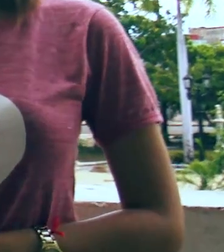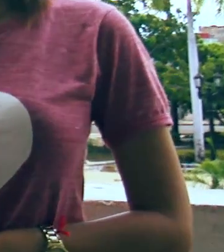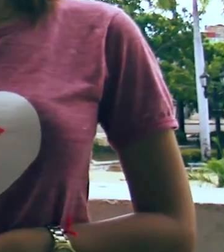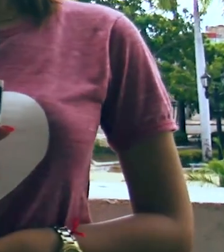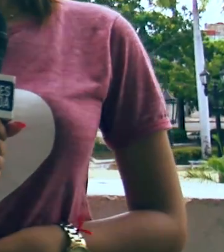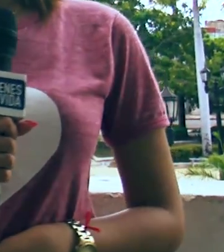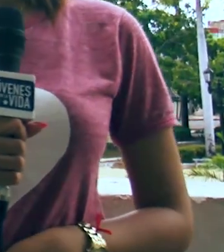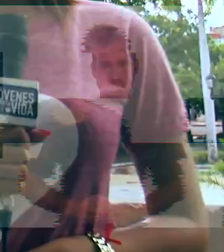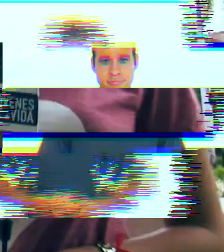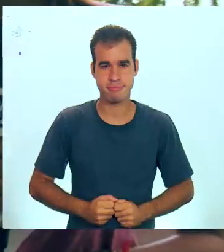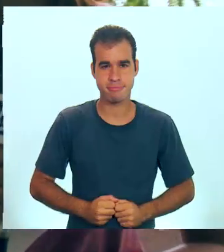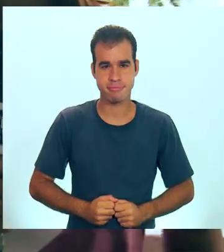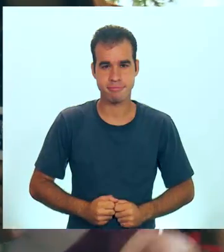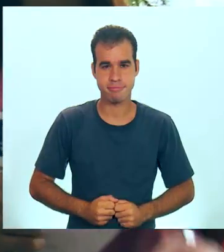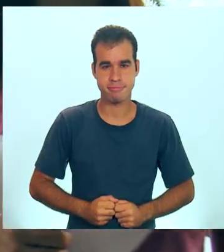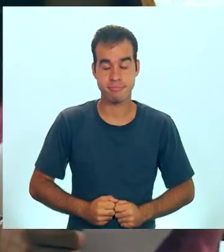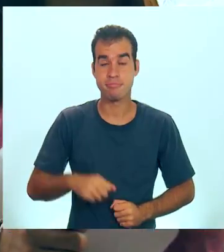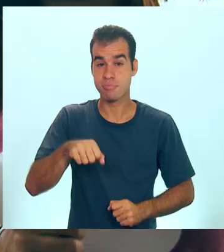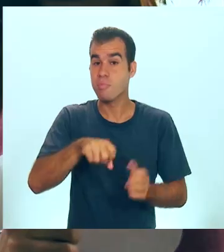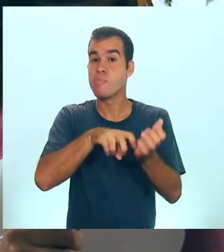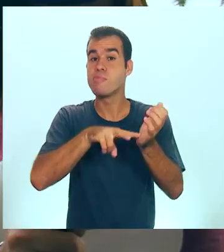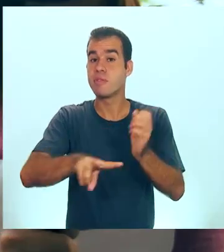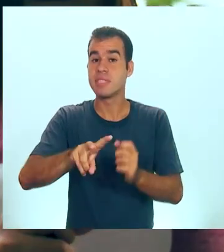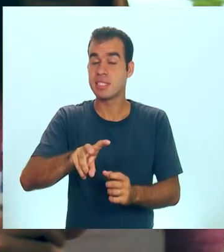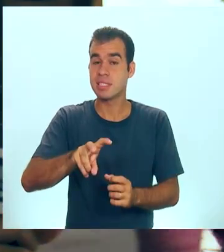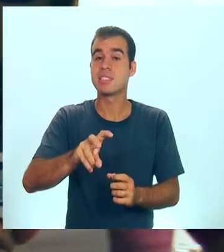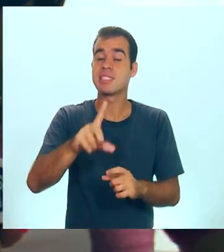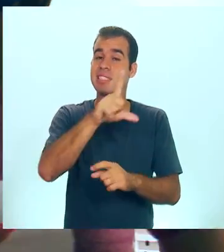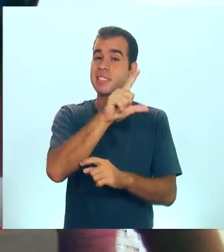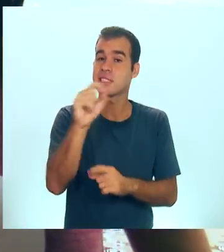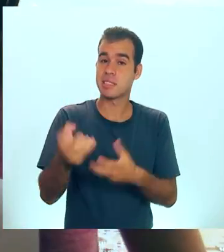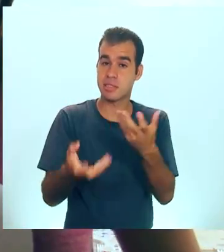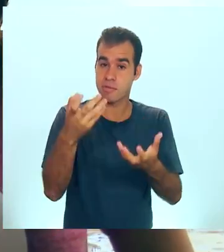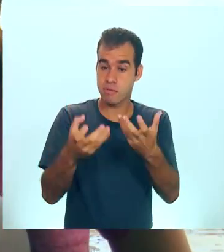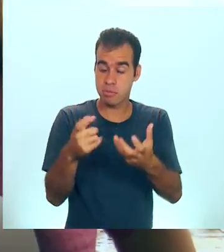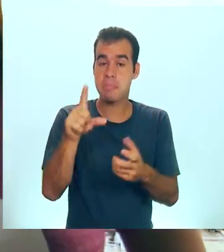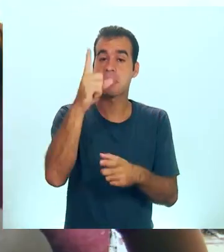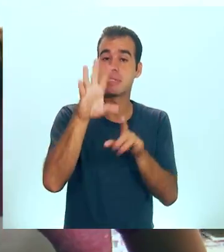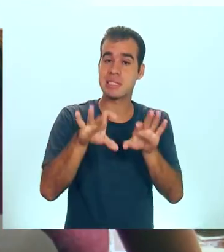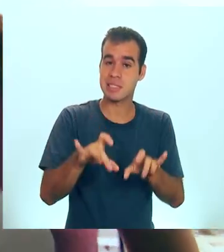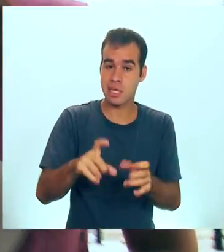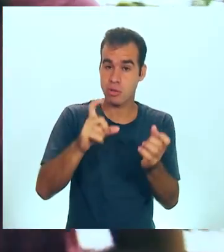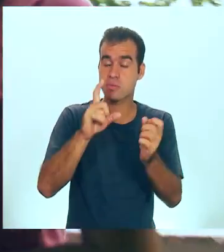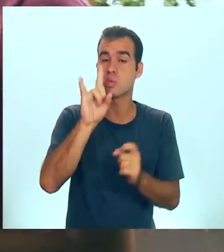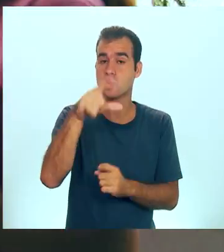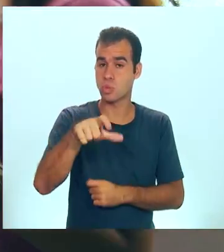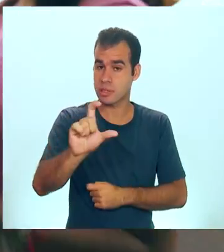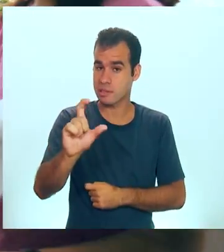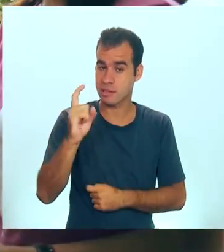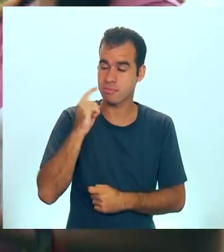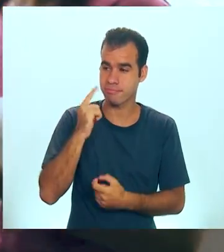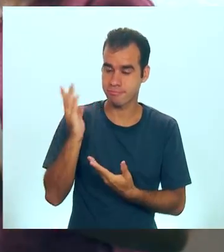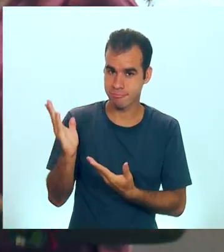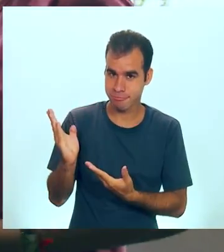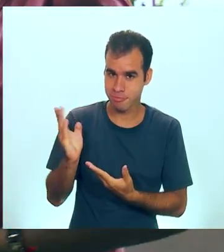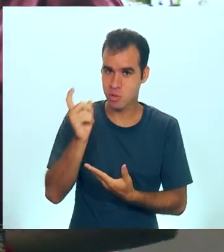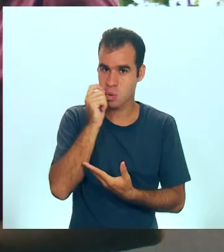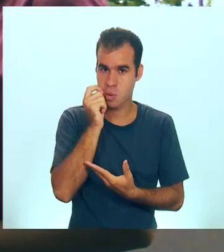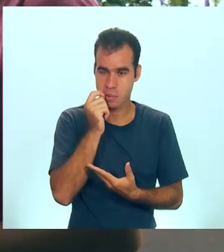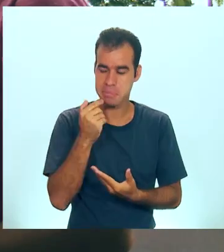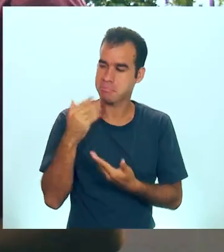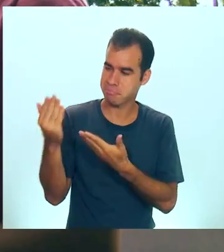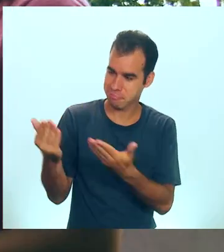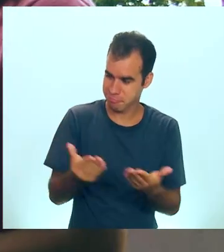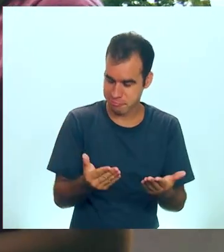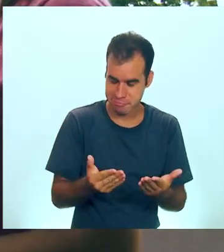Y en la ciudad de Cienfuegos nos recibe el primer secretario del Comité de la Unión de Jóvenes Comunistas, Yalier Cobo. Muy buenas tardes, Yalier. Bienvenido a Jóvenes